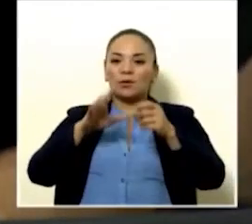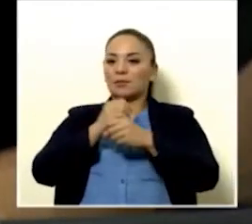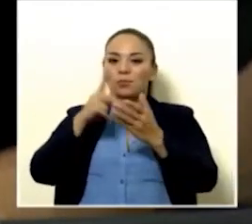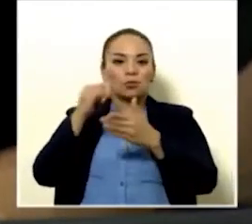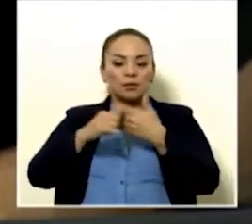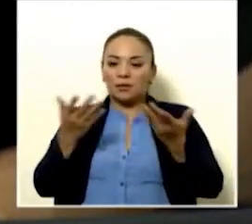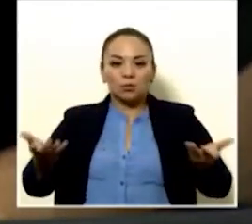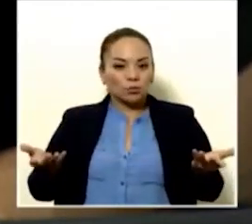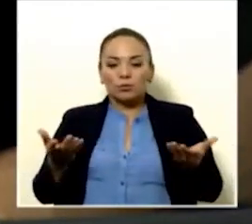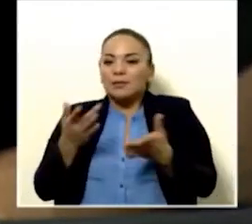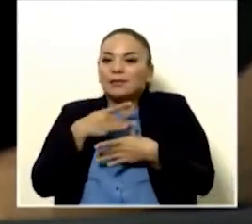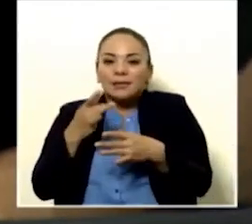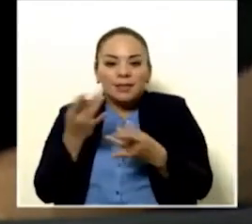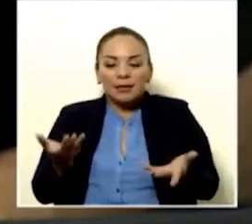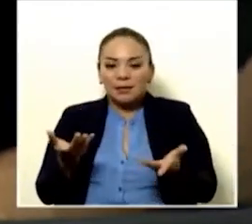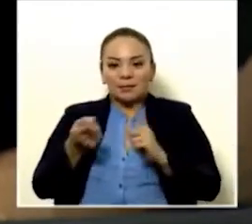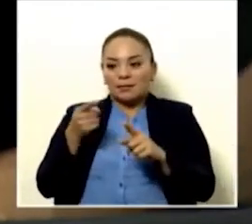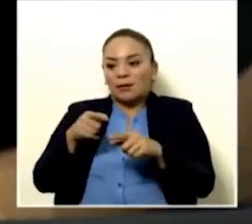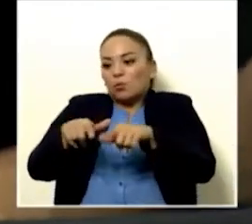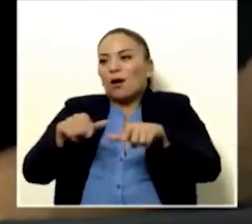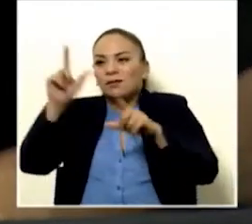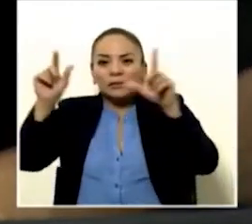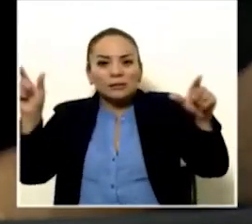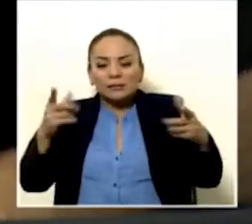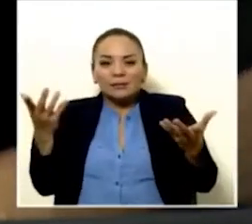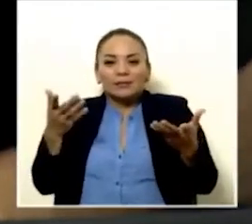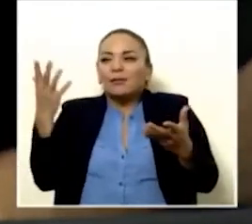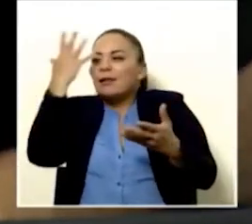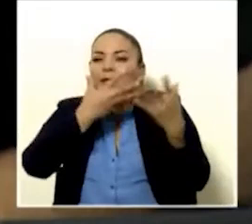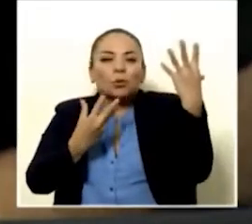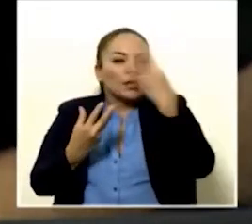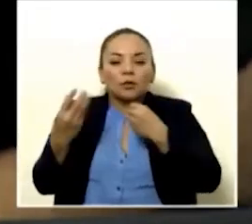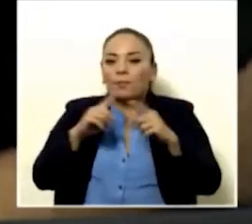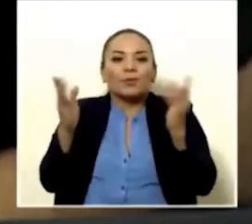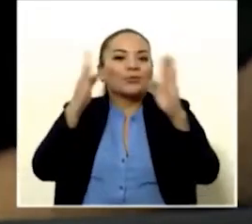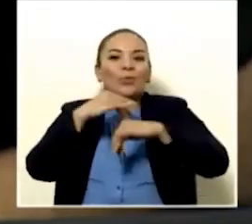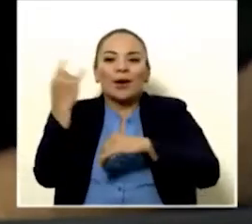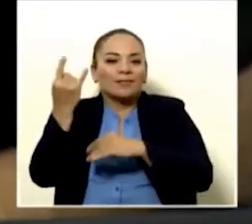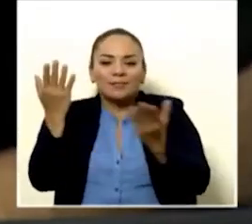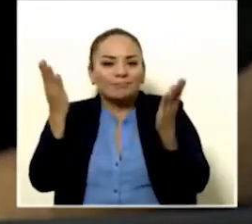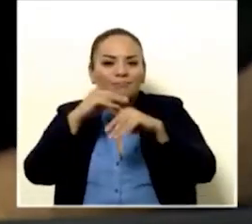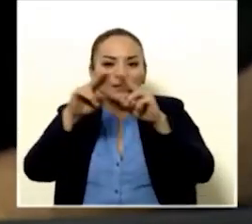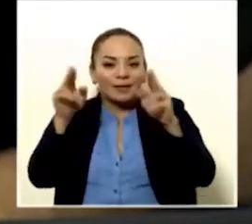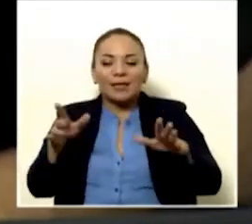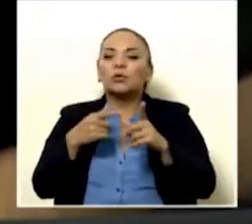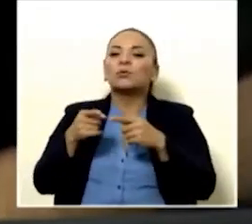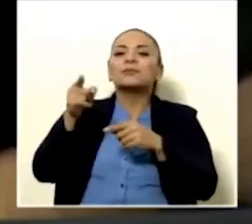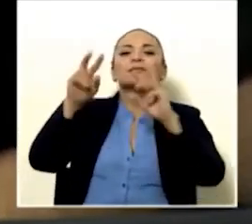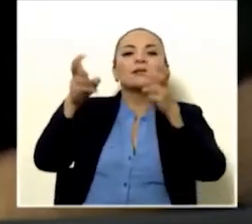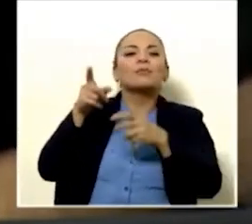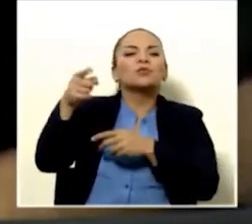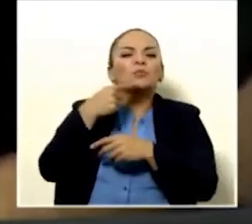proyectos interesantes desde estas zonas que tienen atractivos naturales bellísimos, pero que no se puede avanzar. Sobre esto, presidente,